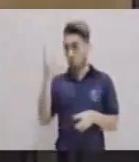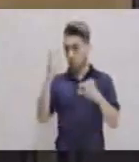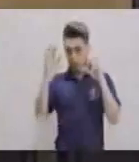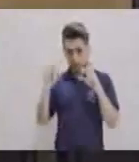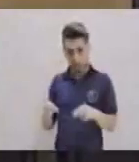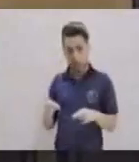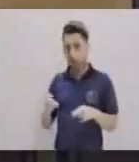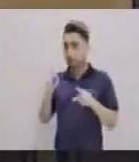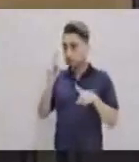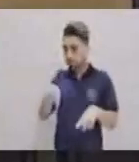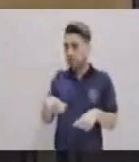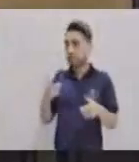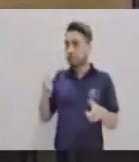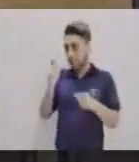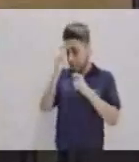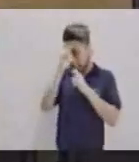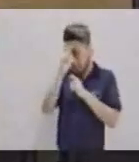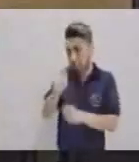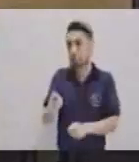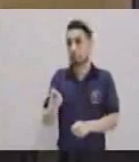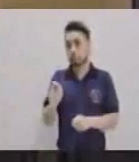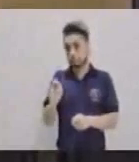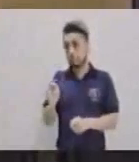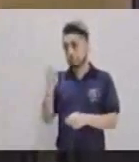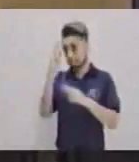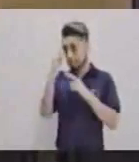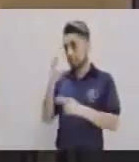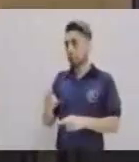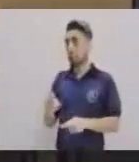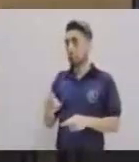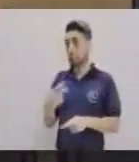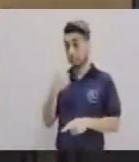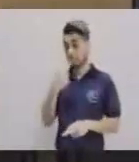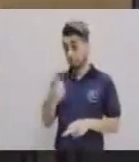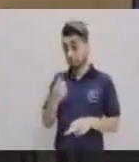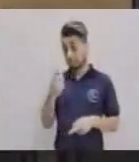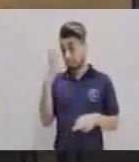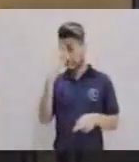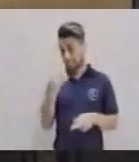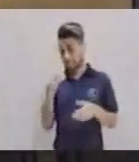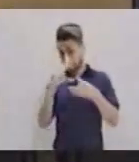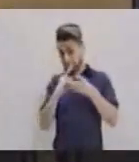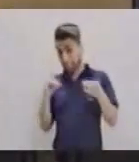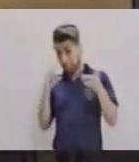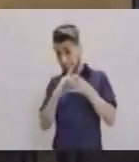personas se merecen el respeto. ¿Les gustó el cuento?